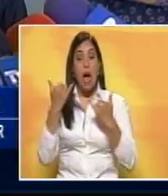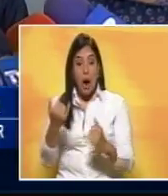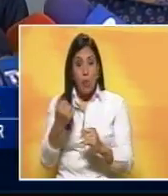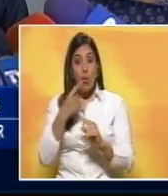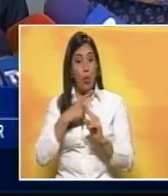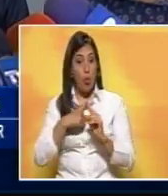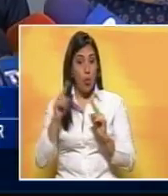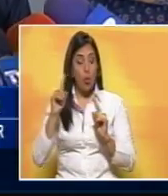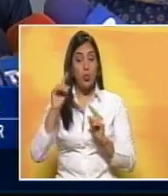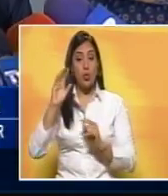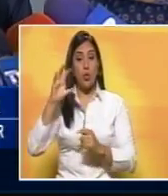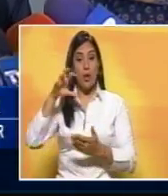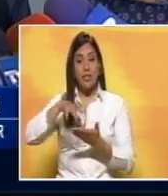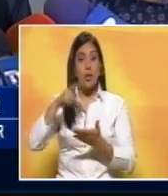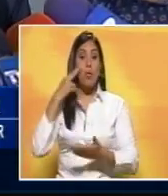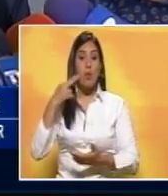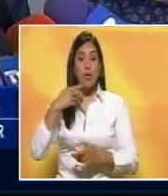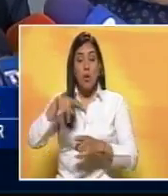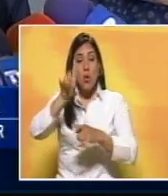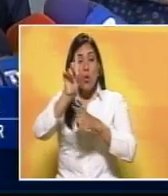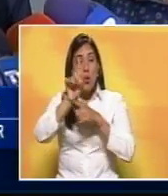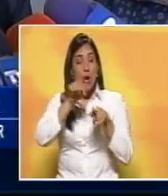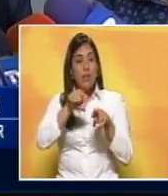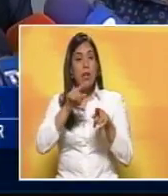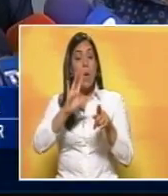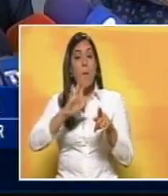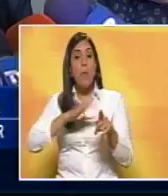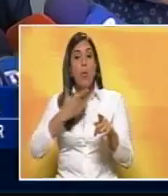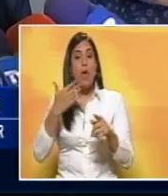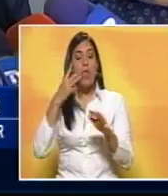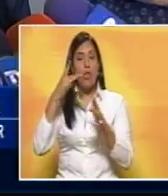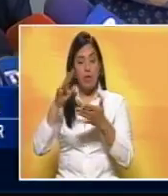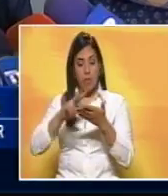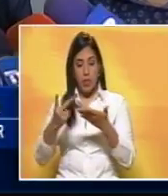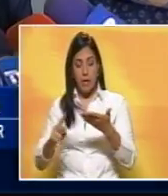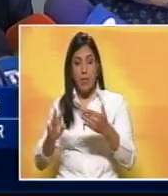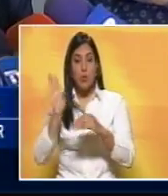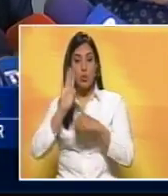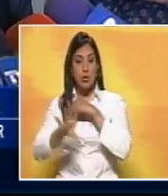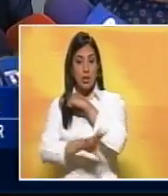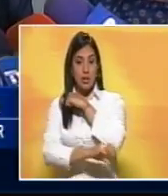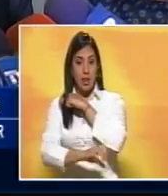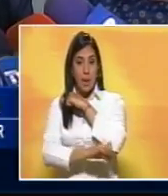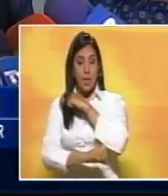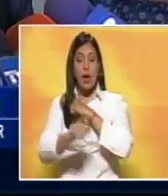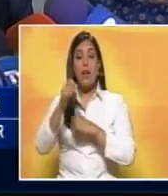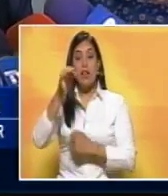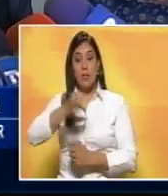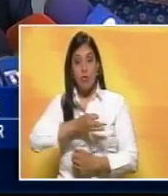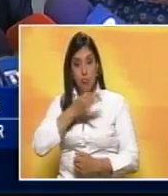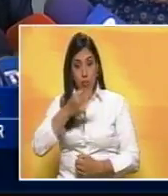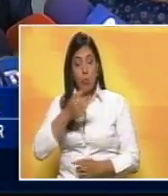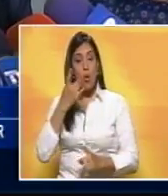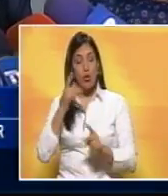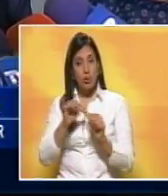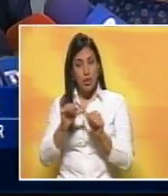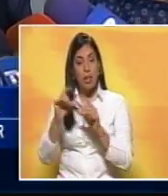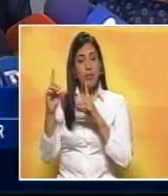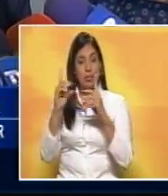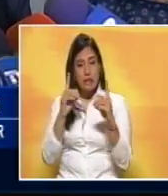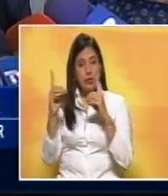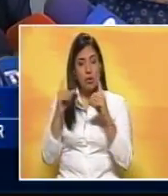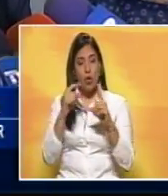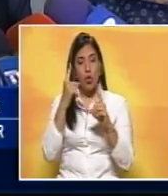a lo ocurrido en Bolívar, único estado en el que se argumentó una posible manipulación de los resultados, Evans señaló que aún se continúan